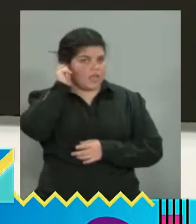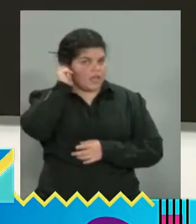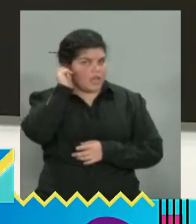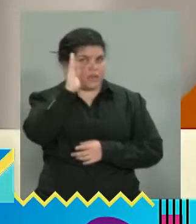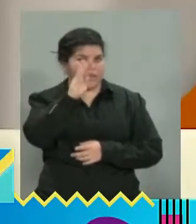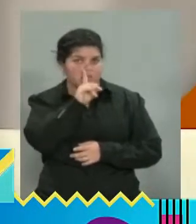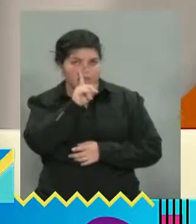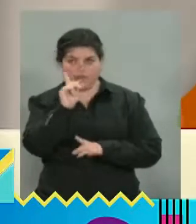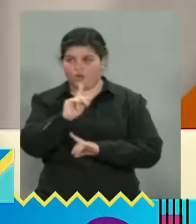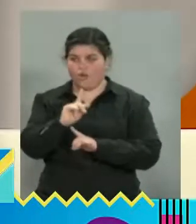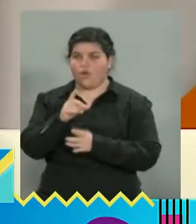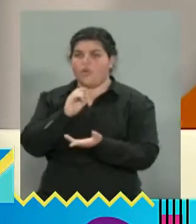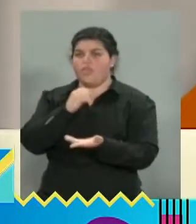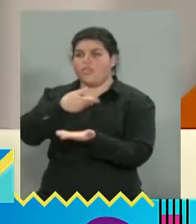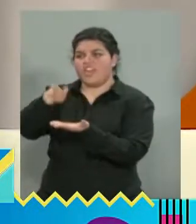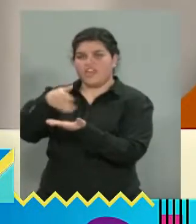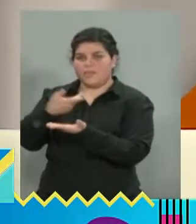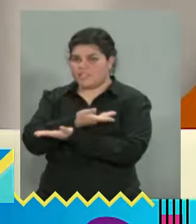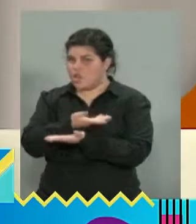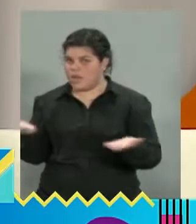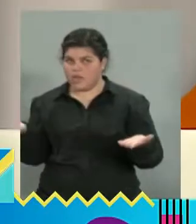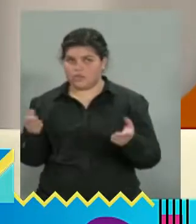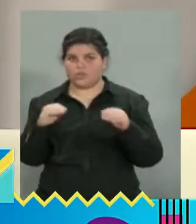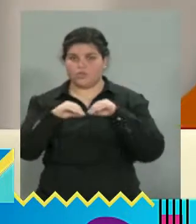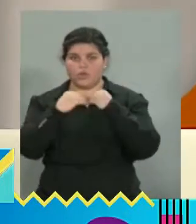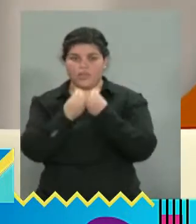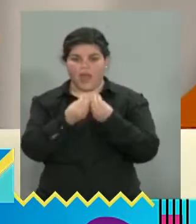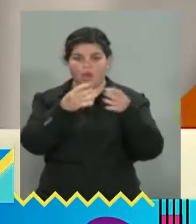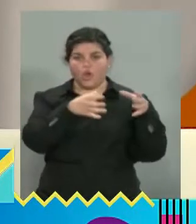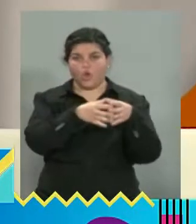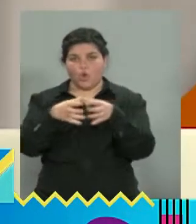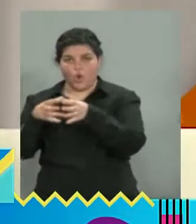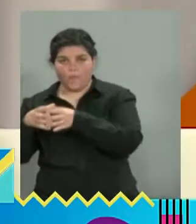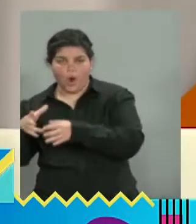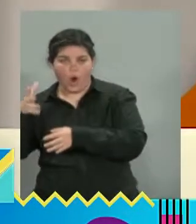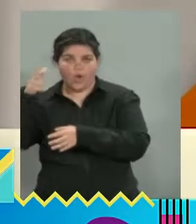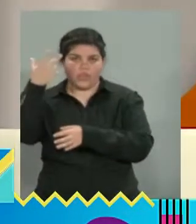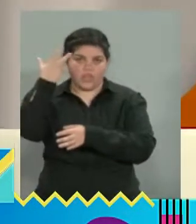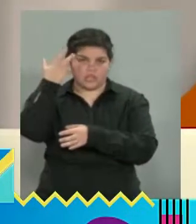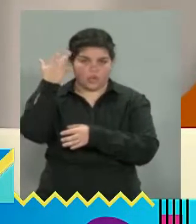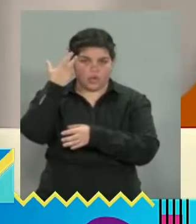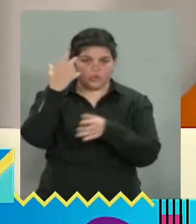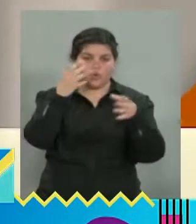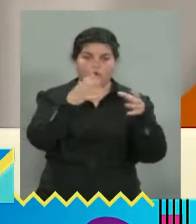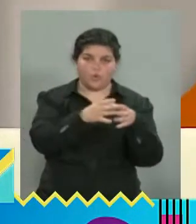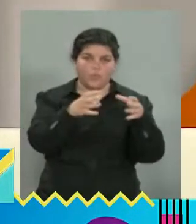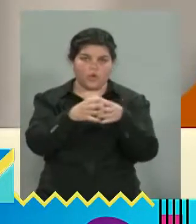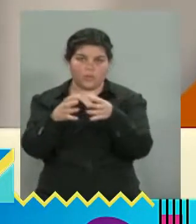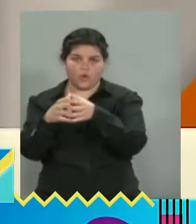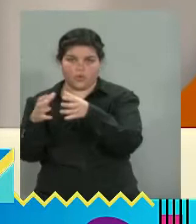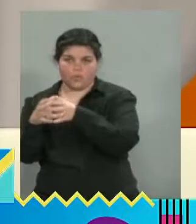discriminación en general. En general. Bien. Sí, de los 18 ejes de gestión, digamos, que trabajamos con distintas comunidades, colectivos